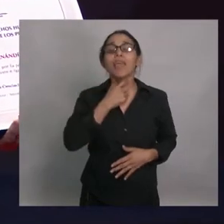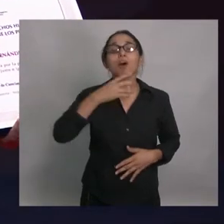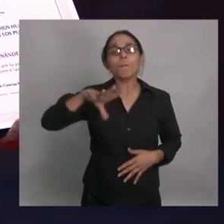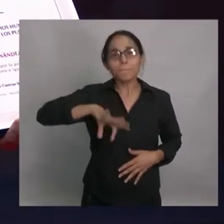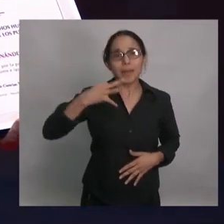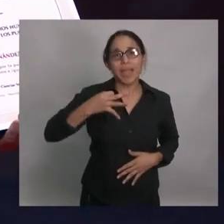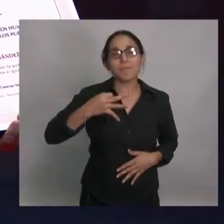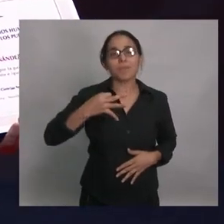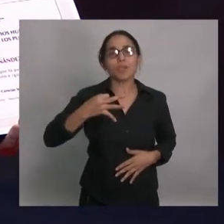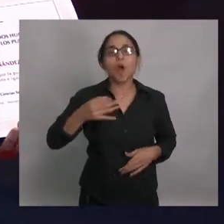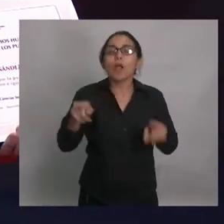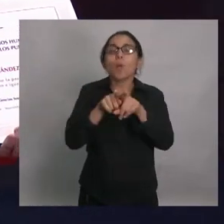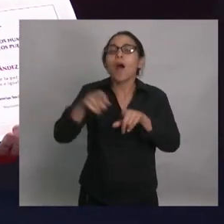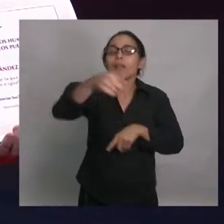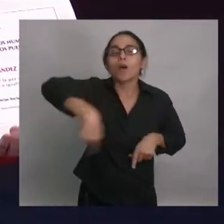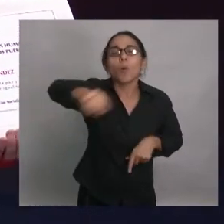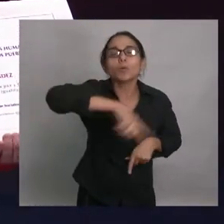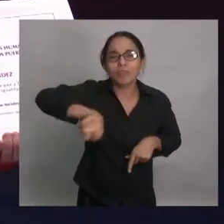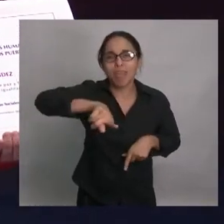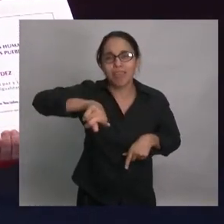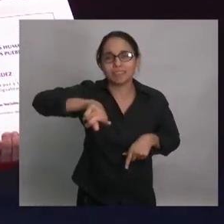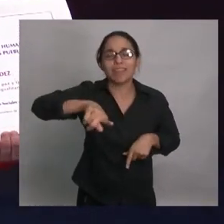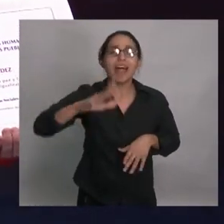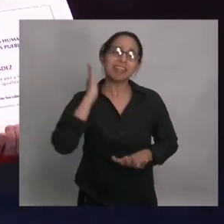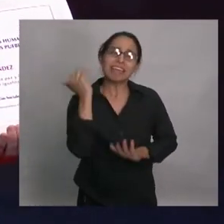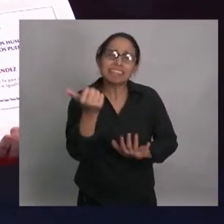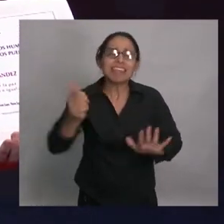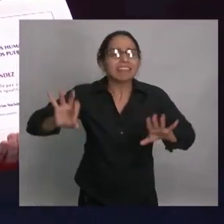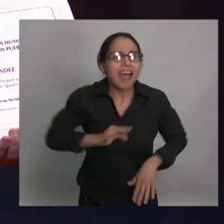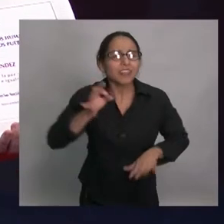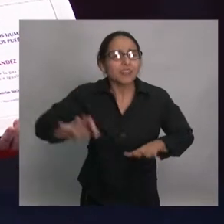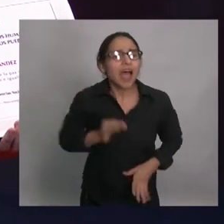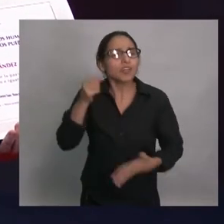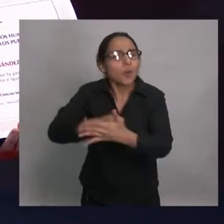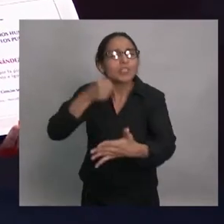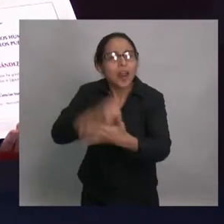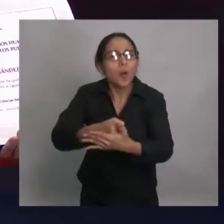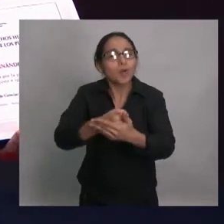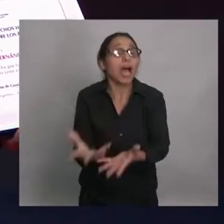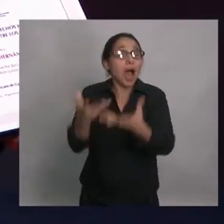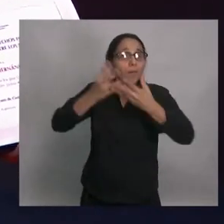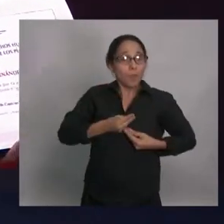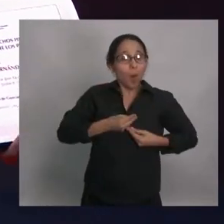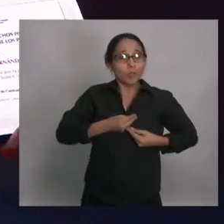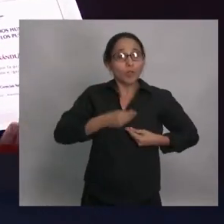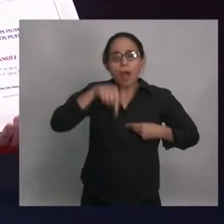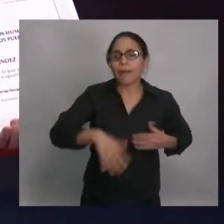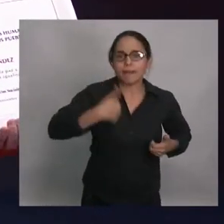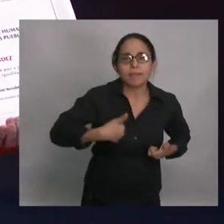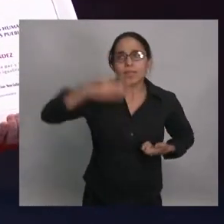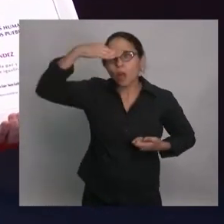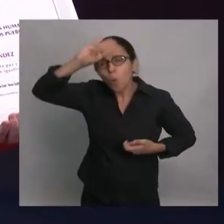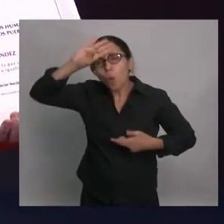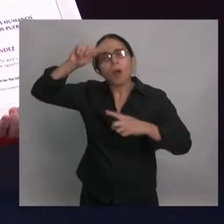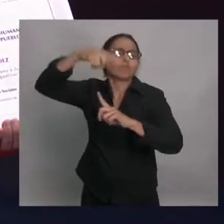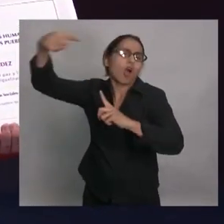ustedes apoyaron a los 5 durante 16 años de lucha aquí en argentina en cuba y en muchos países del mundo